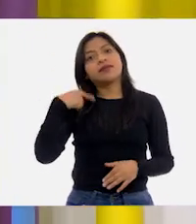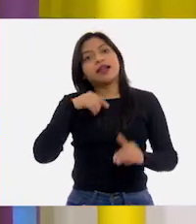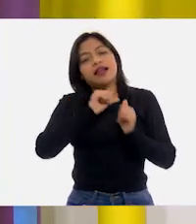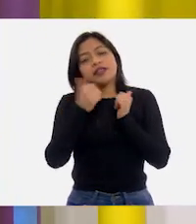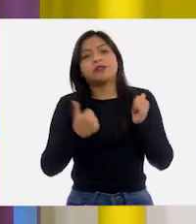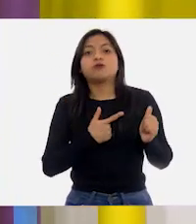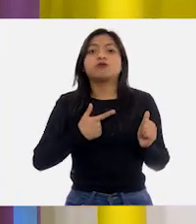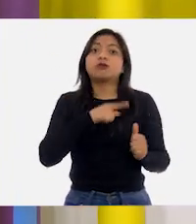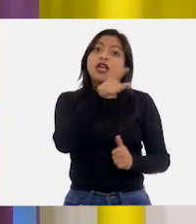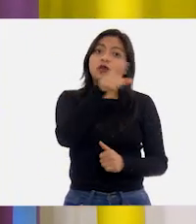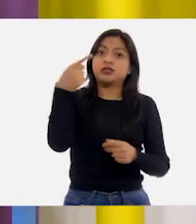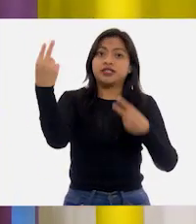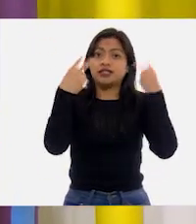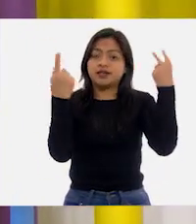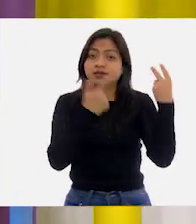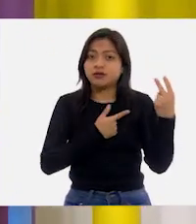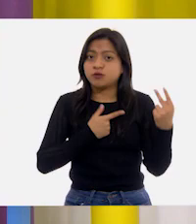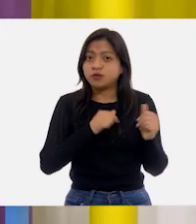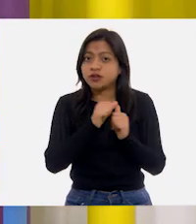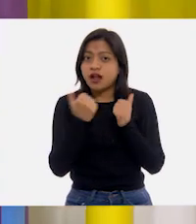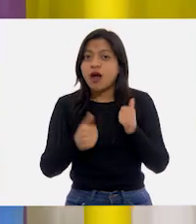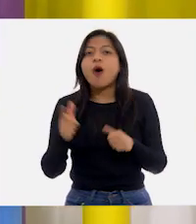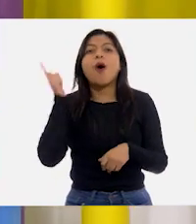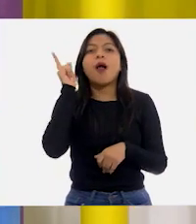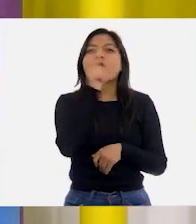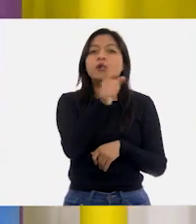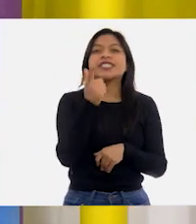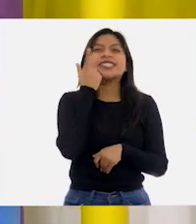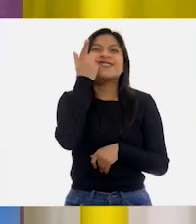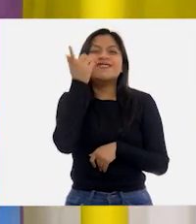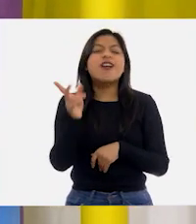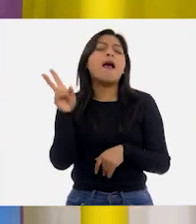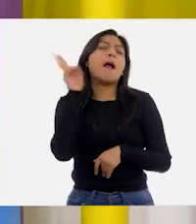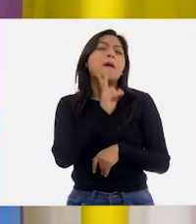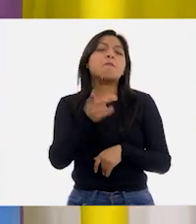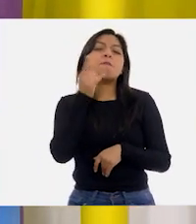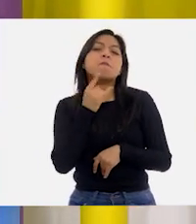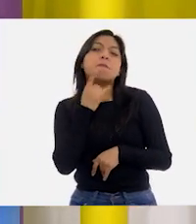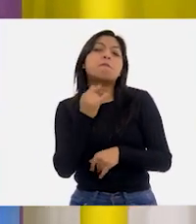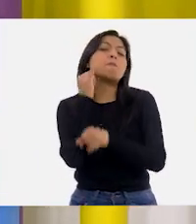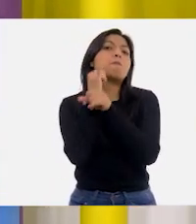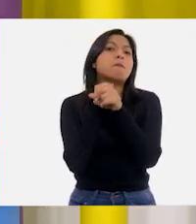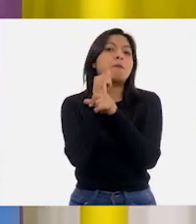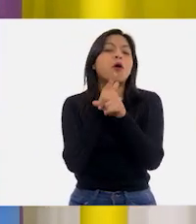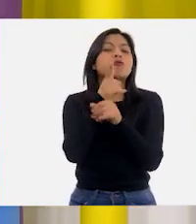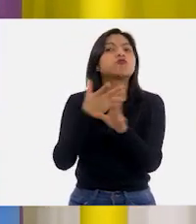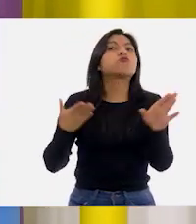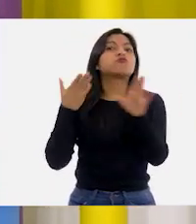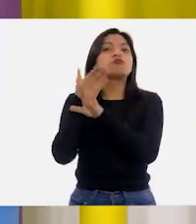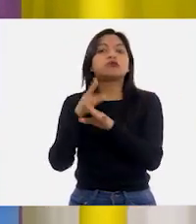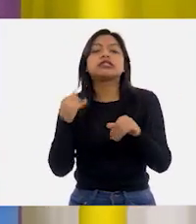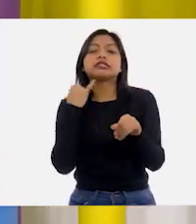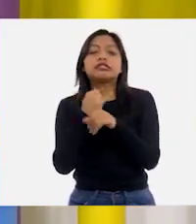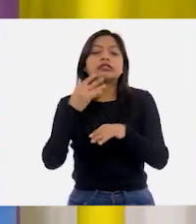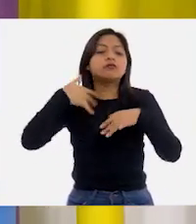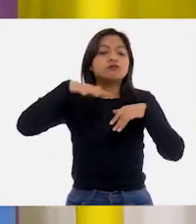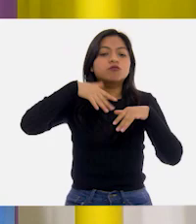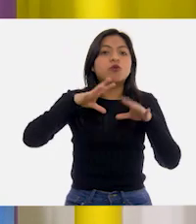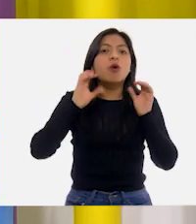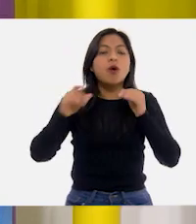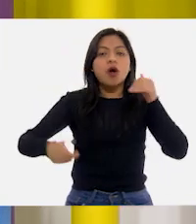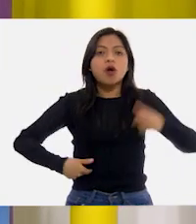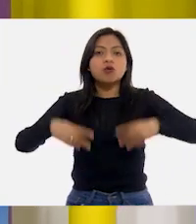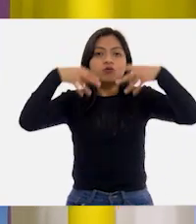en Aprenda en Casa y esperamos haber picado su curiosidad para que ustedes también vayan, busquen en internet quizás